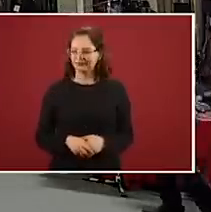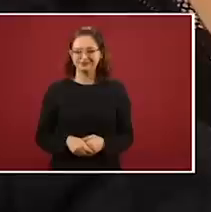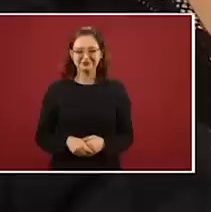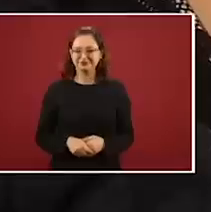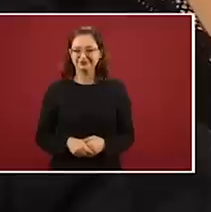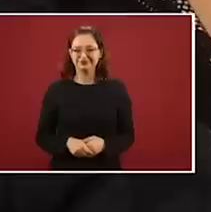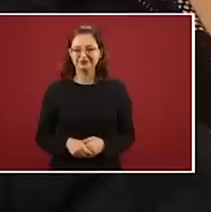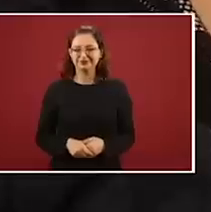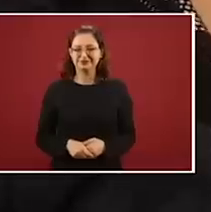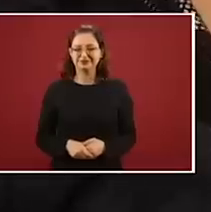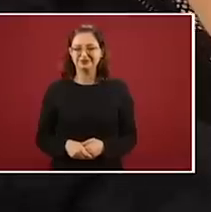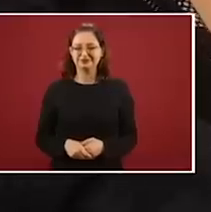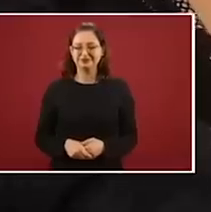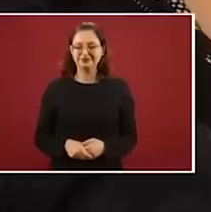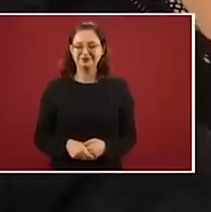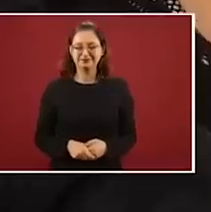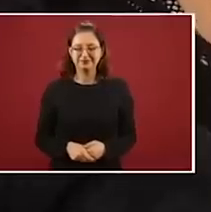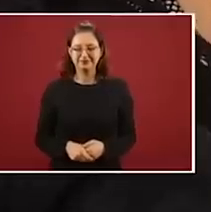Vamos a